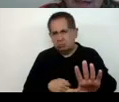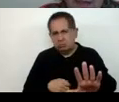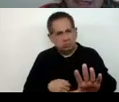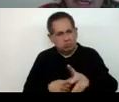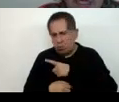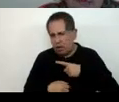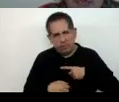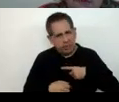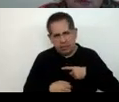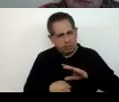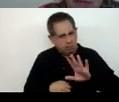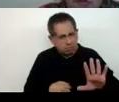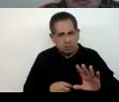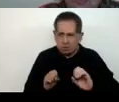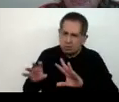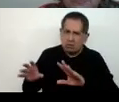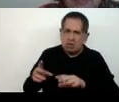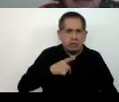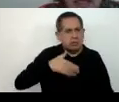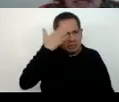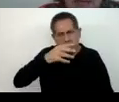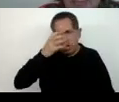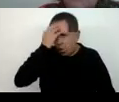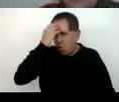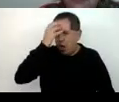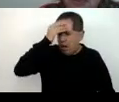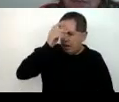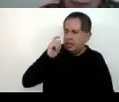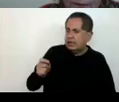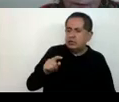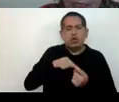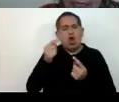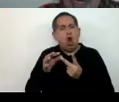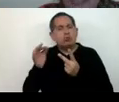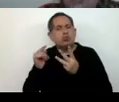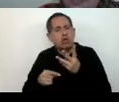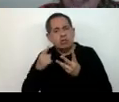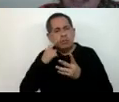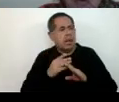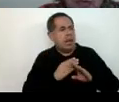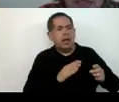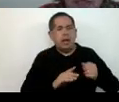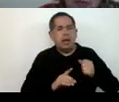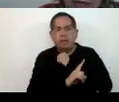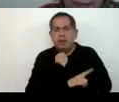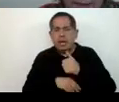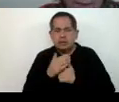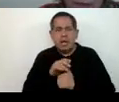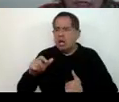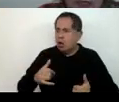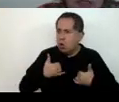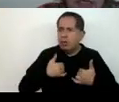discapacidad. Estemos informados sobre las alternativas de la anticoncepción en adolescentes, jóvenes y